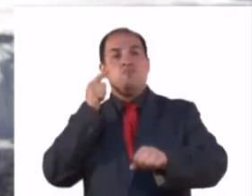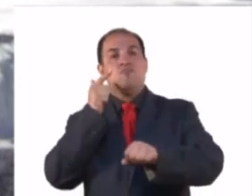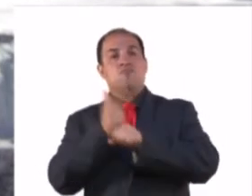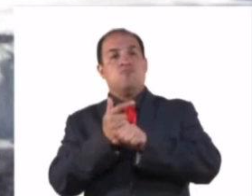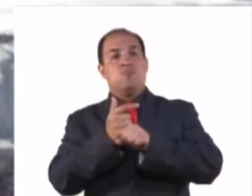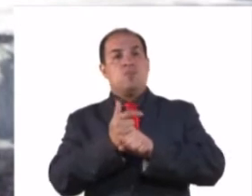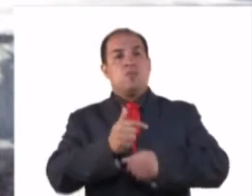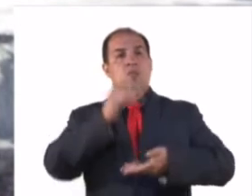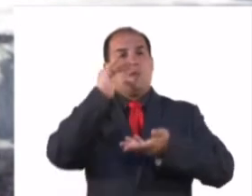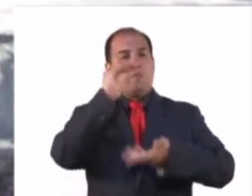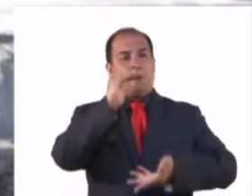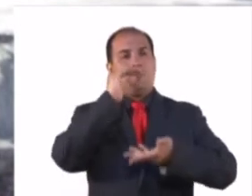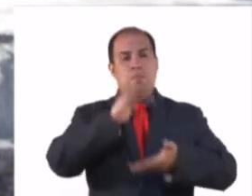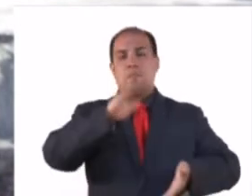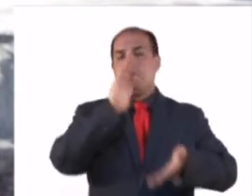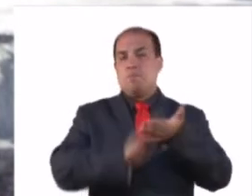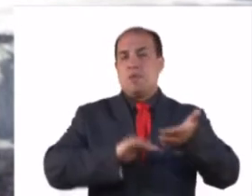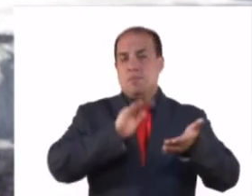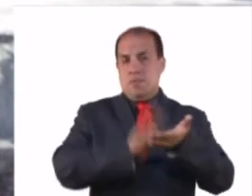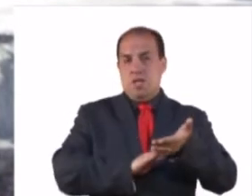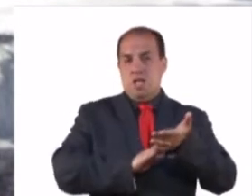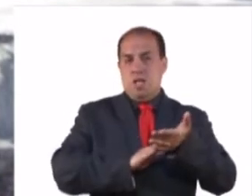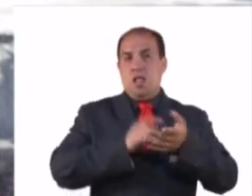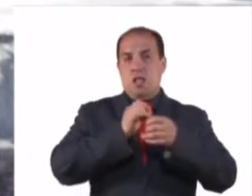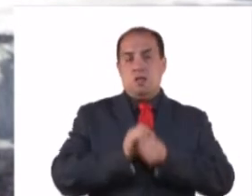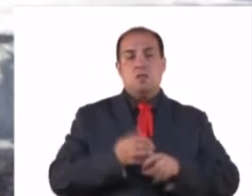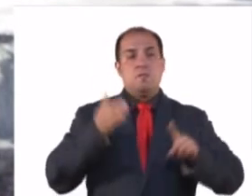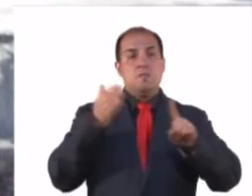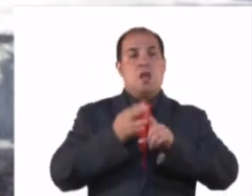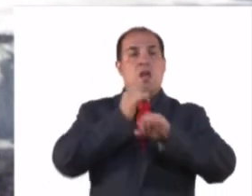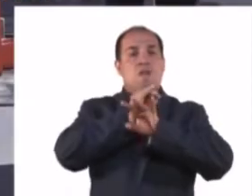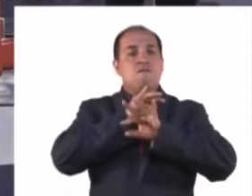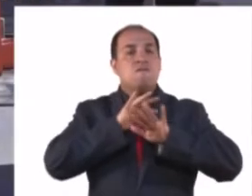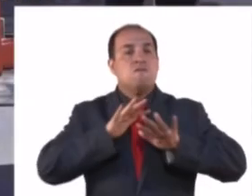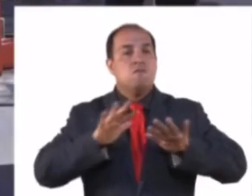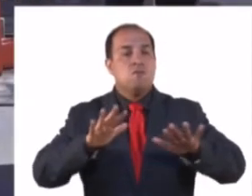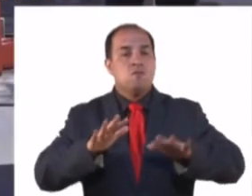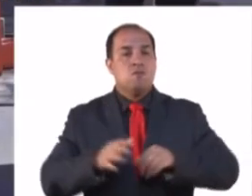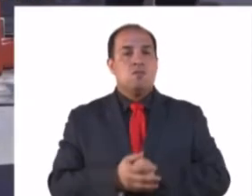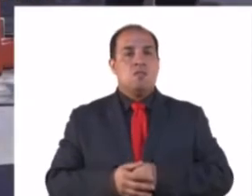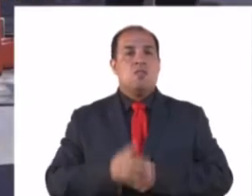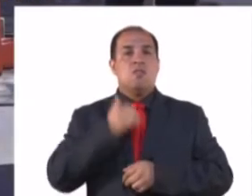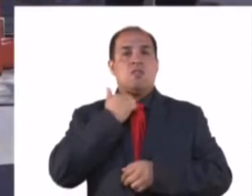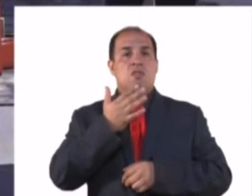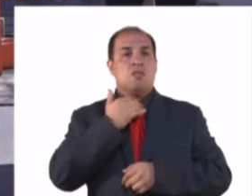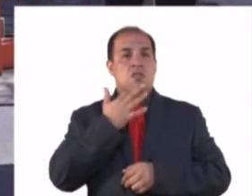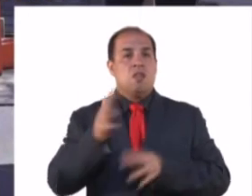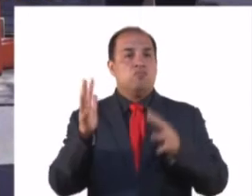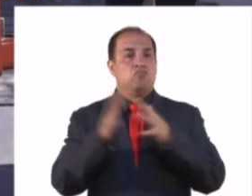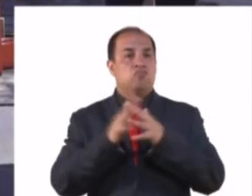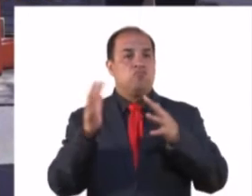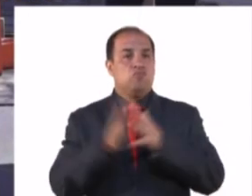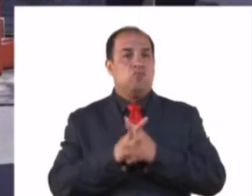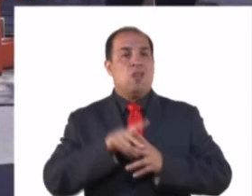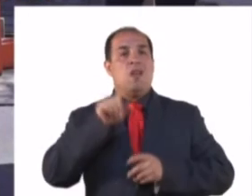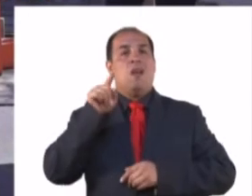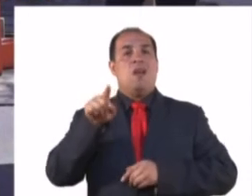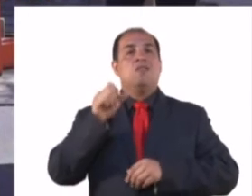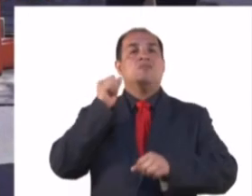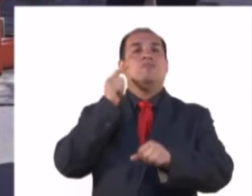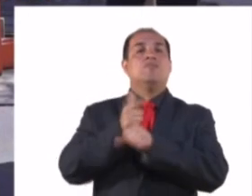una cantidad muy grande de propaganda, guerra sucia, en una oficina pública?